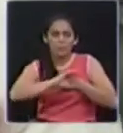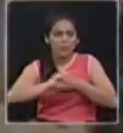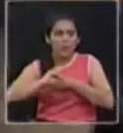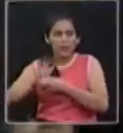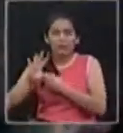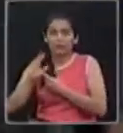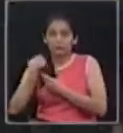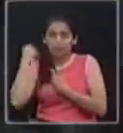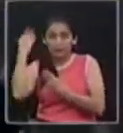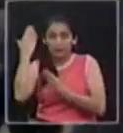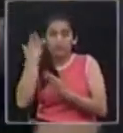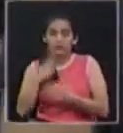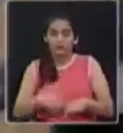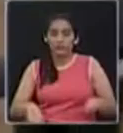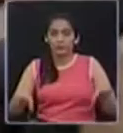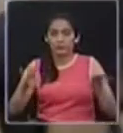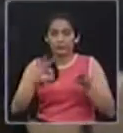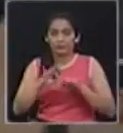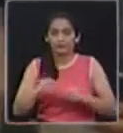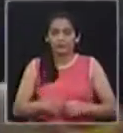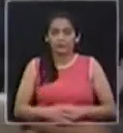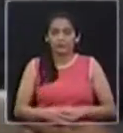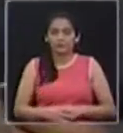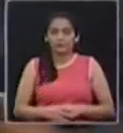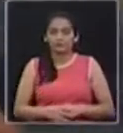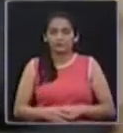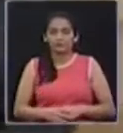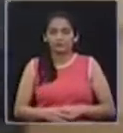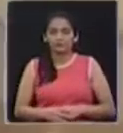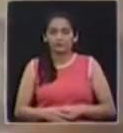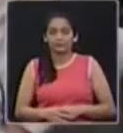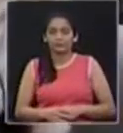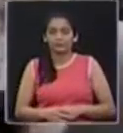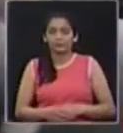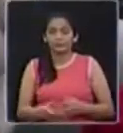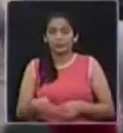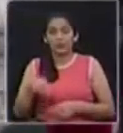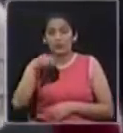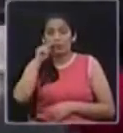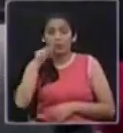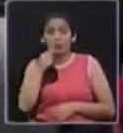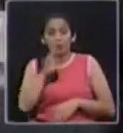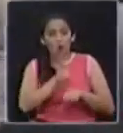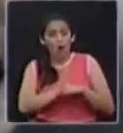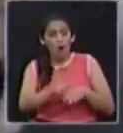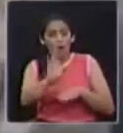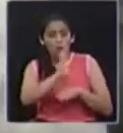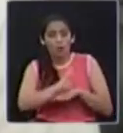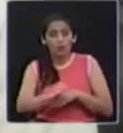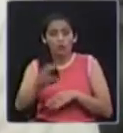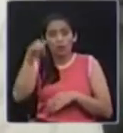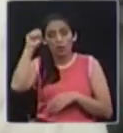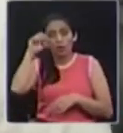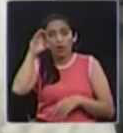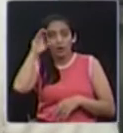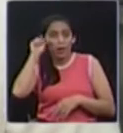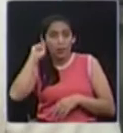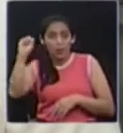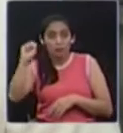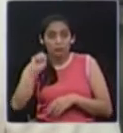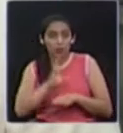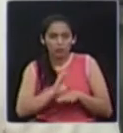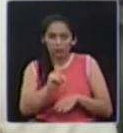aclaró que no aconseja a Lasso de cómo llevar adelante su campaña, pero dio sugerencias. Si usted quiere atraer